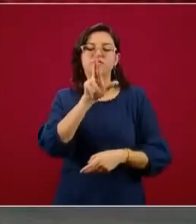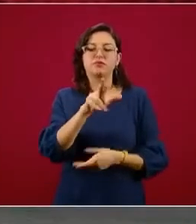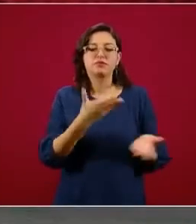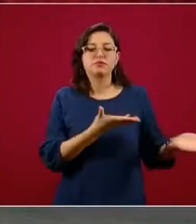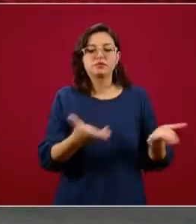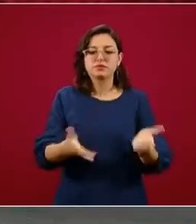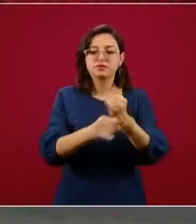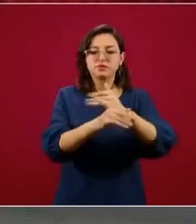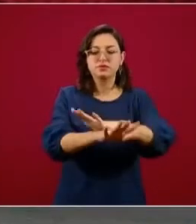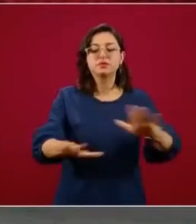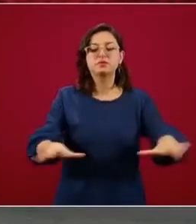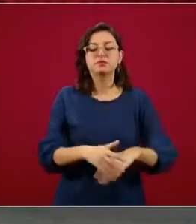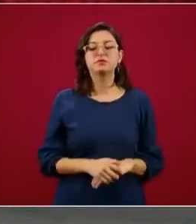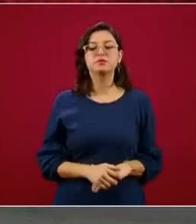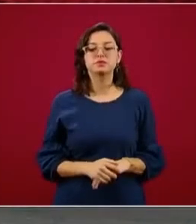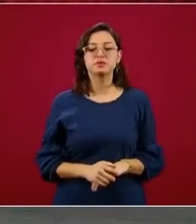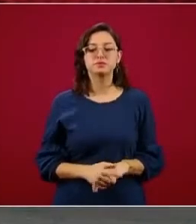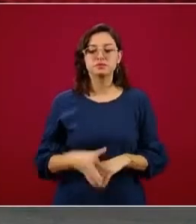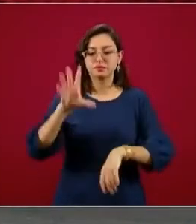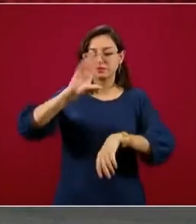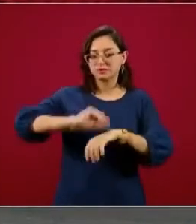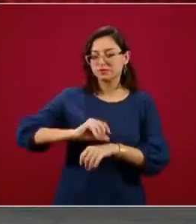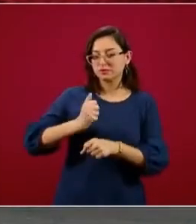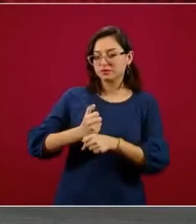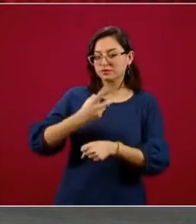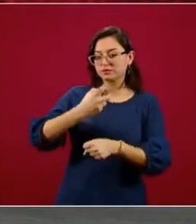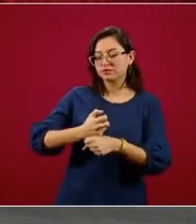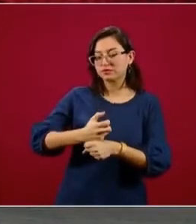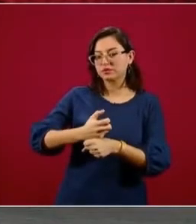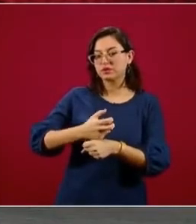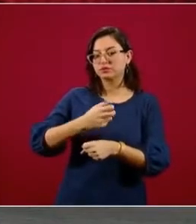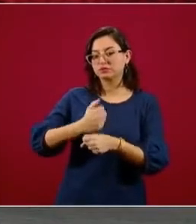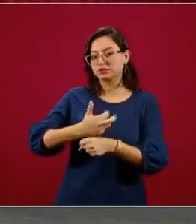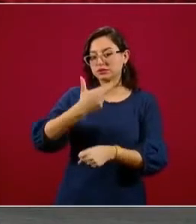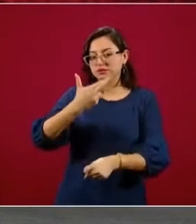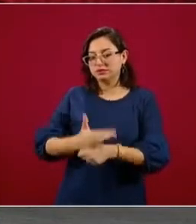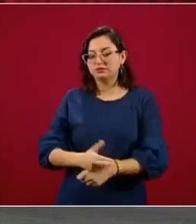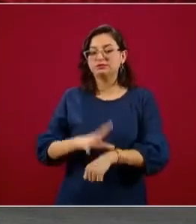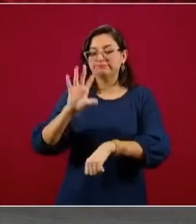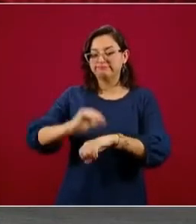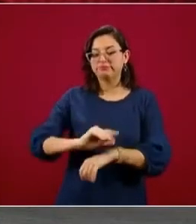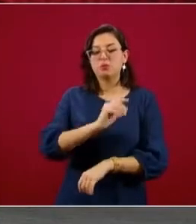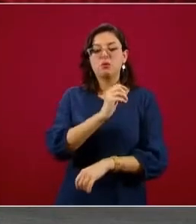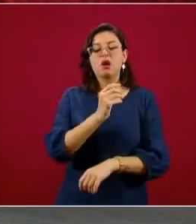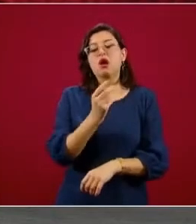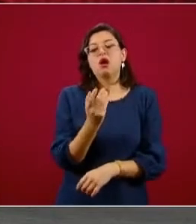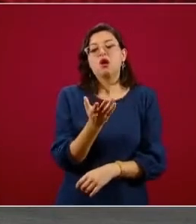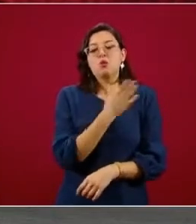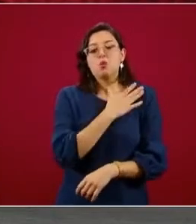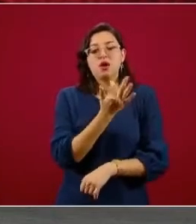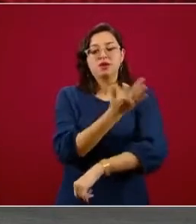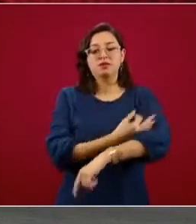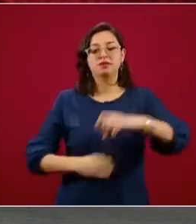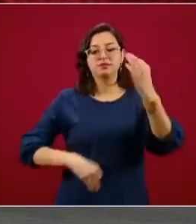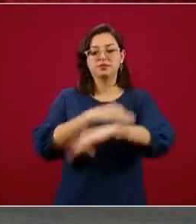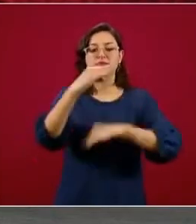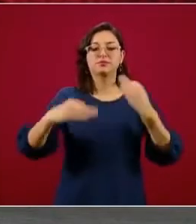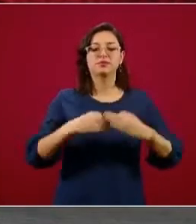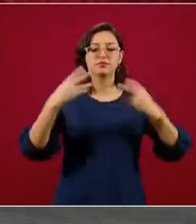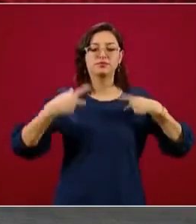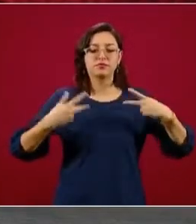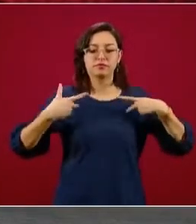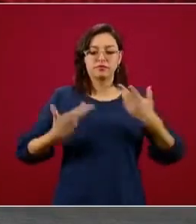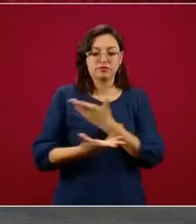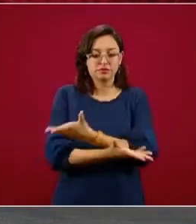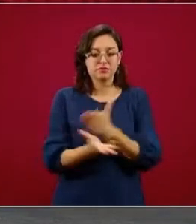informe. Claro que sí. Con su permiso, señor subsecretario. Muy buenas tardes a todas las personas que nos acompañan